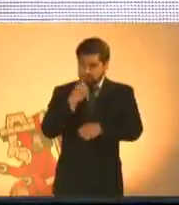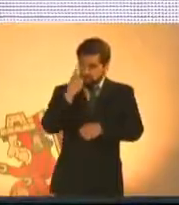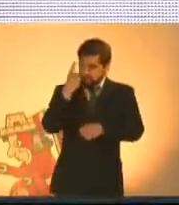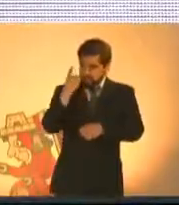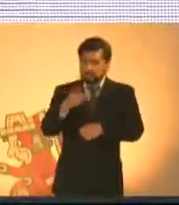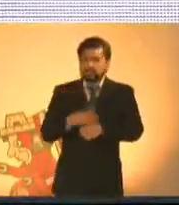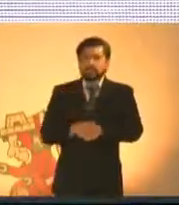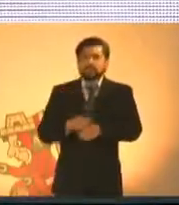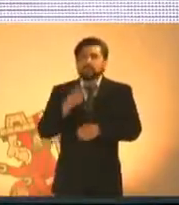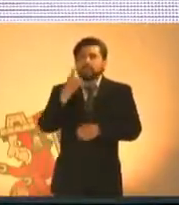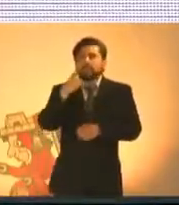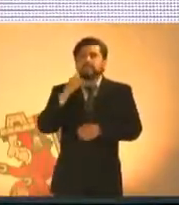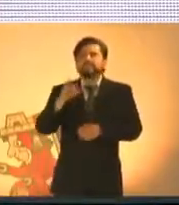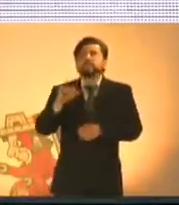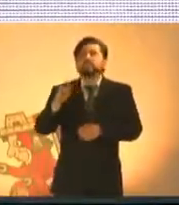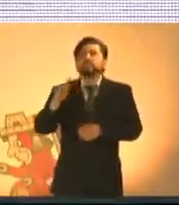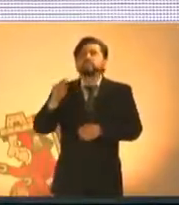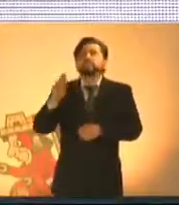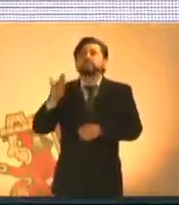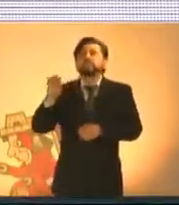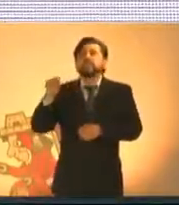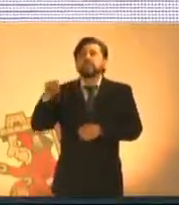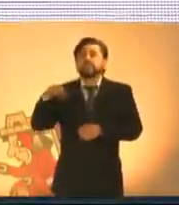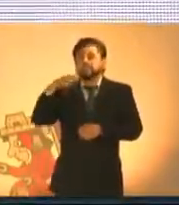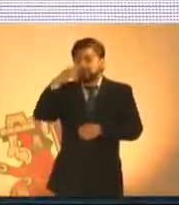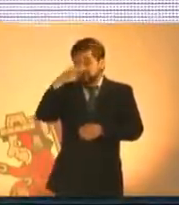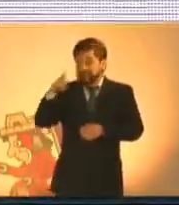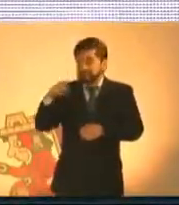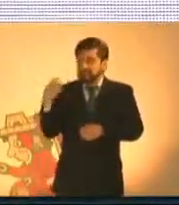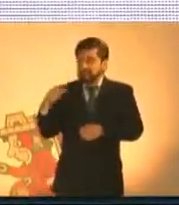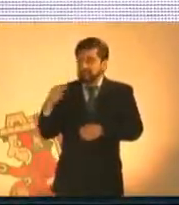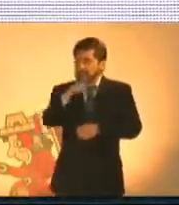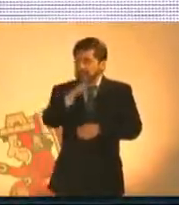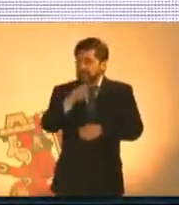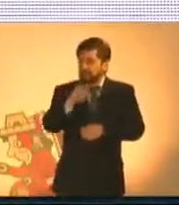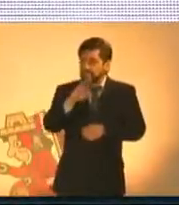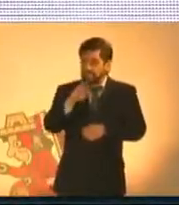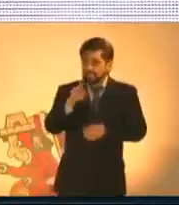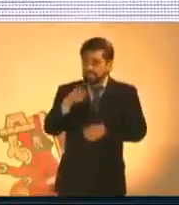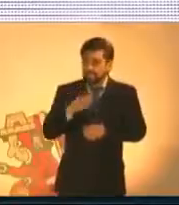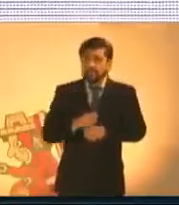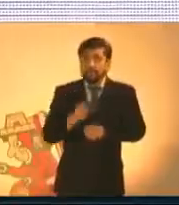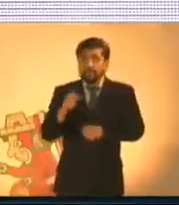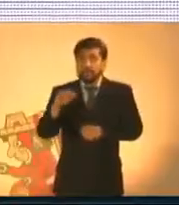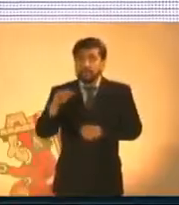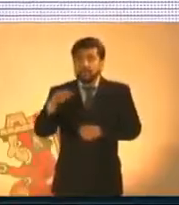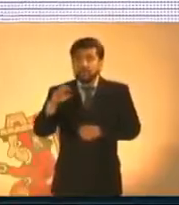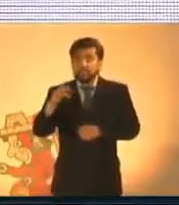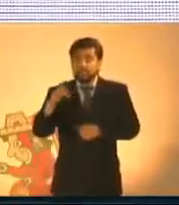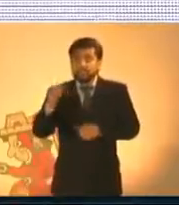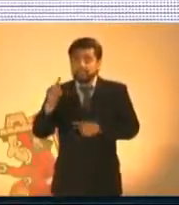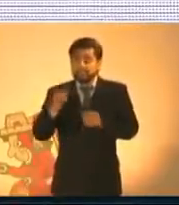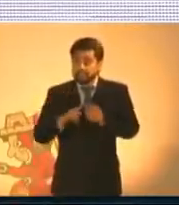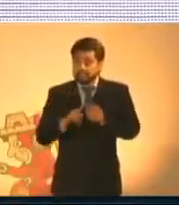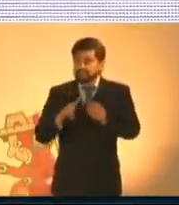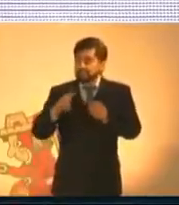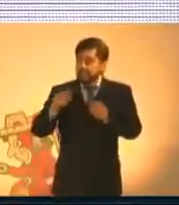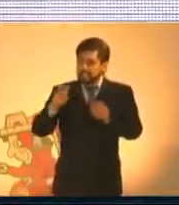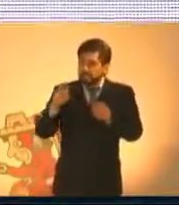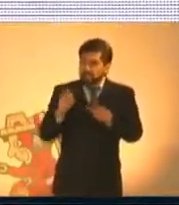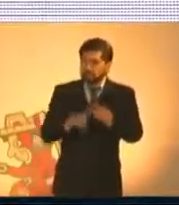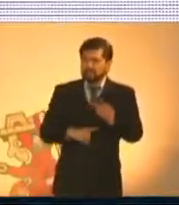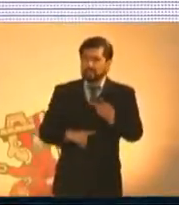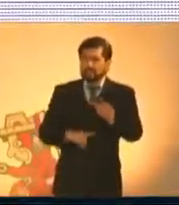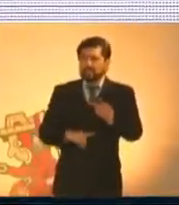buena iturbide es un apellido vasco y aranburu y digo que se pinochet ugarte apellido vasco